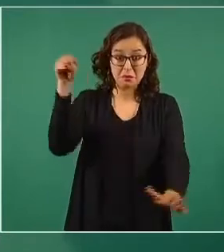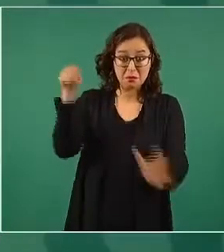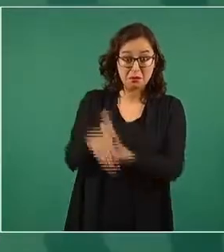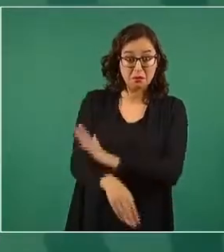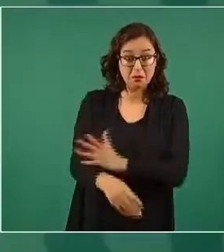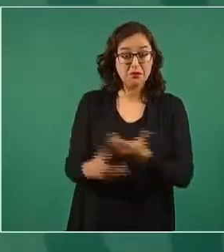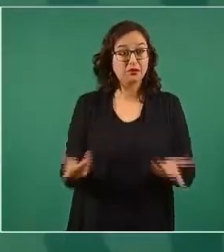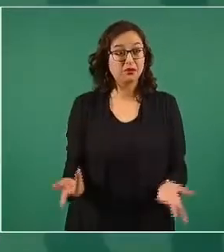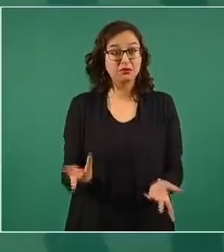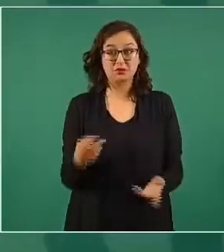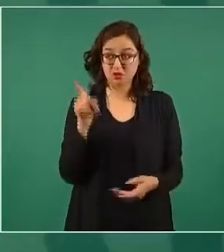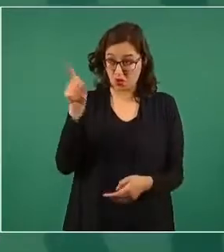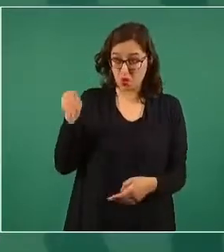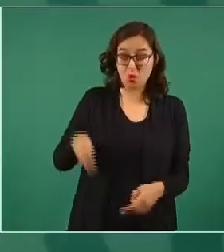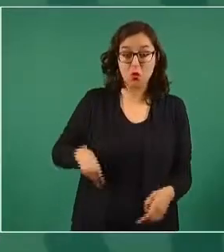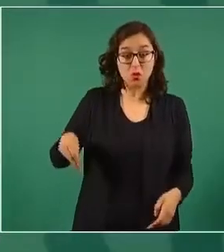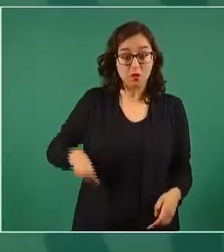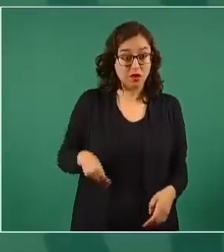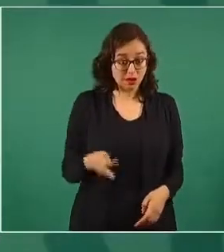Ellos